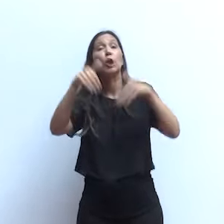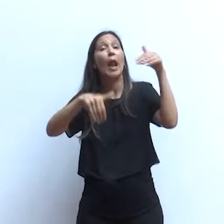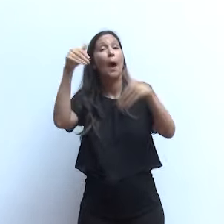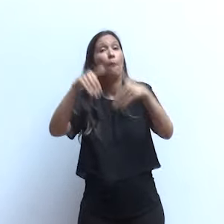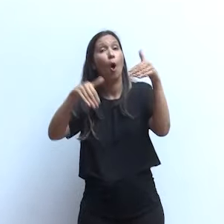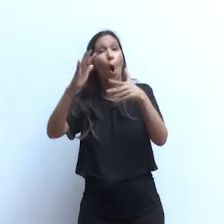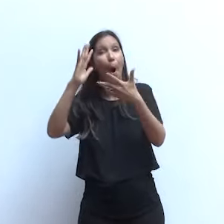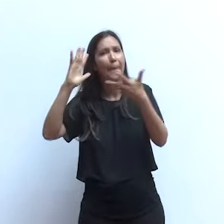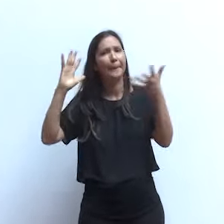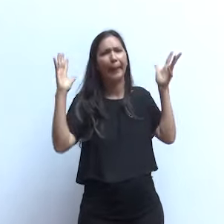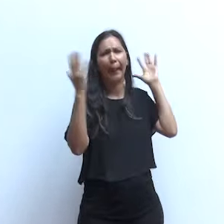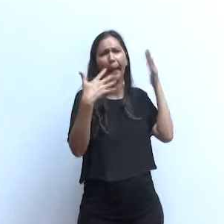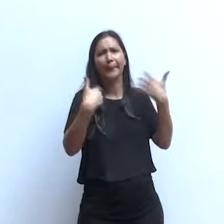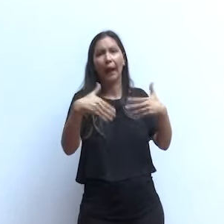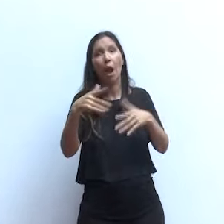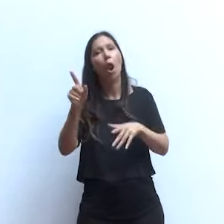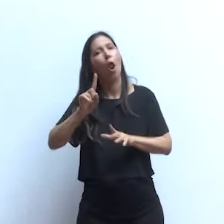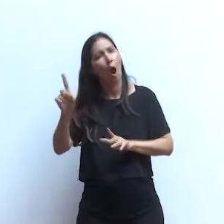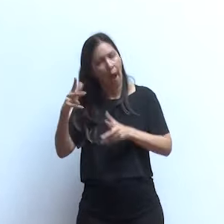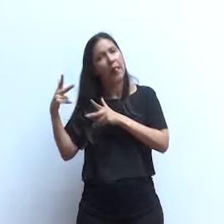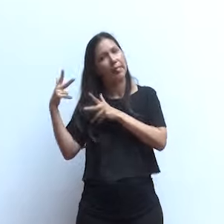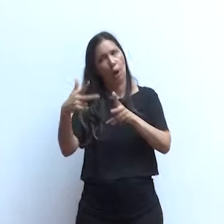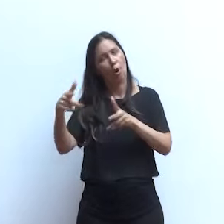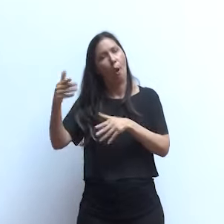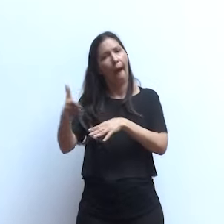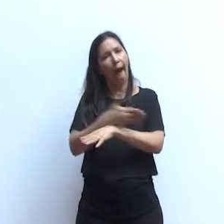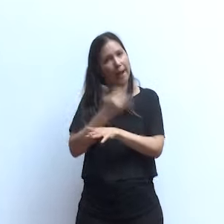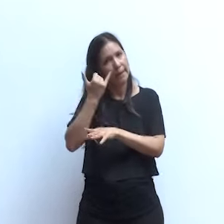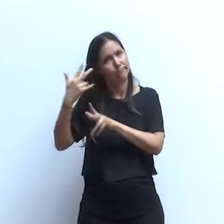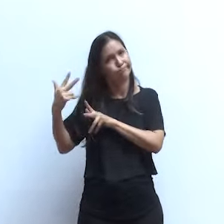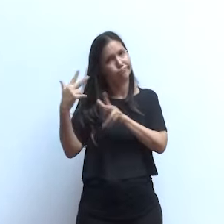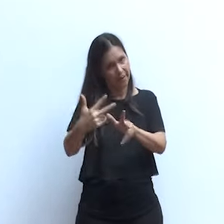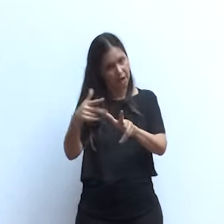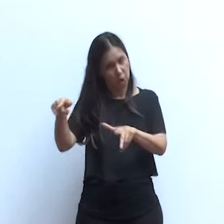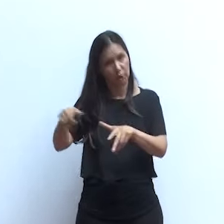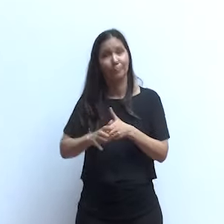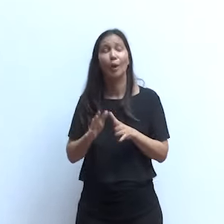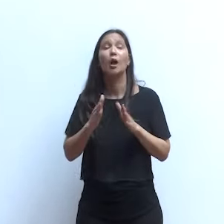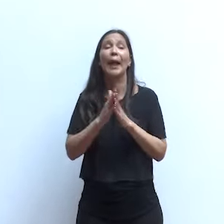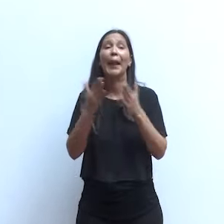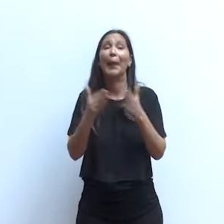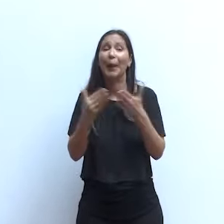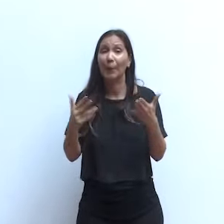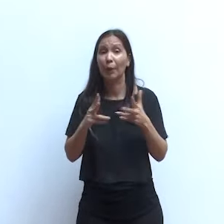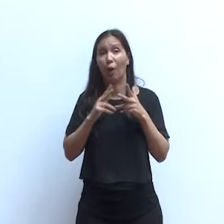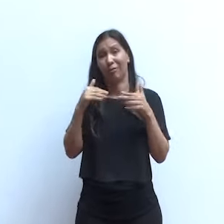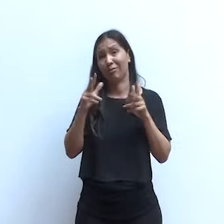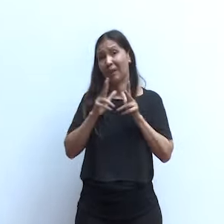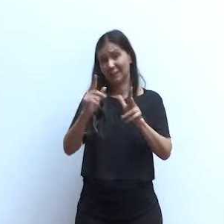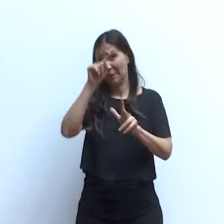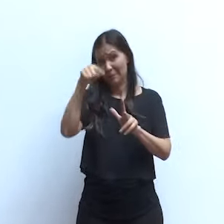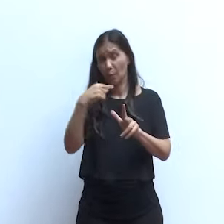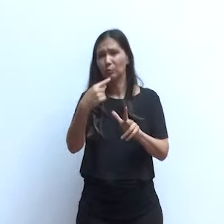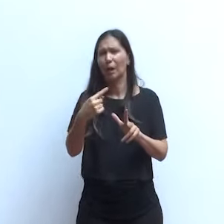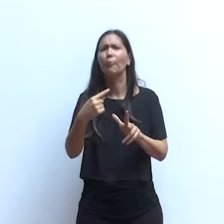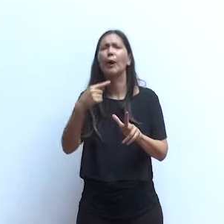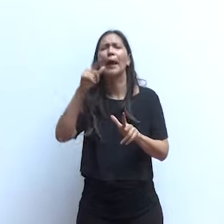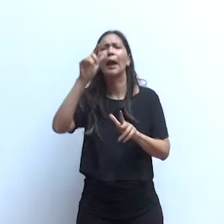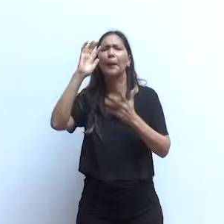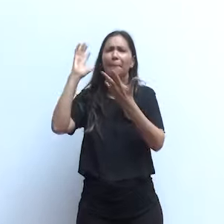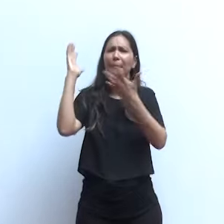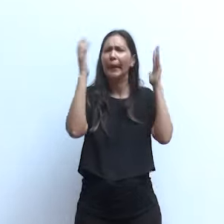voto milei por eso la pregunta que inaugura el libro bueno de qué De qué está hecho el voto de mi ley no Por qué la gente votó a mi